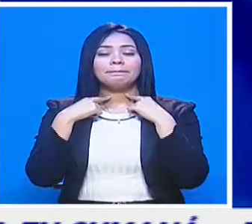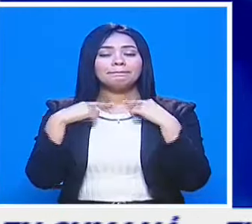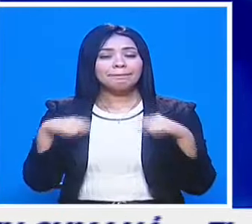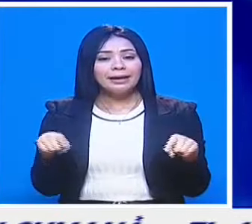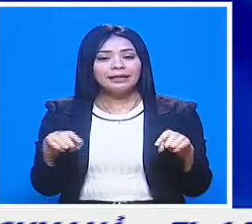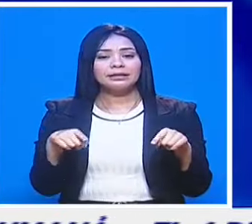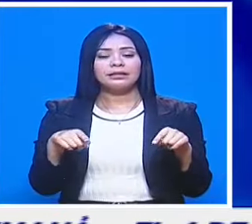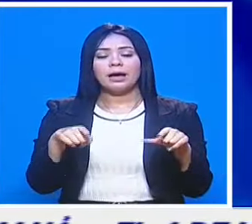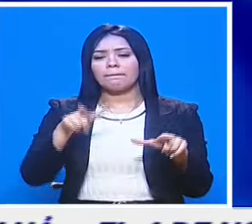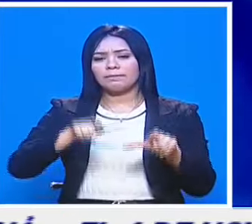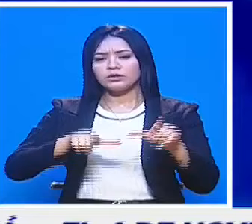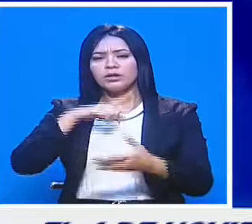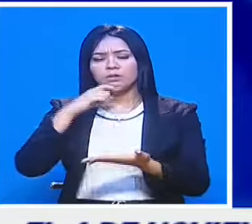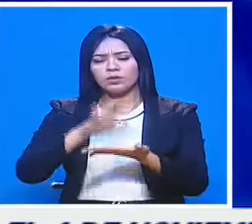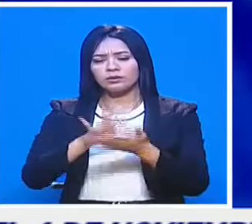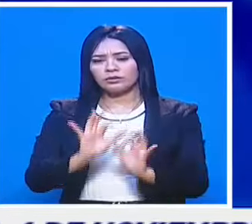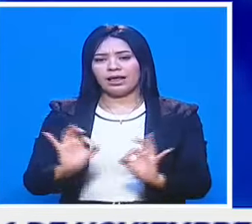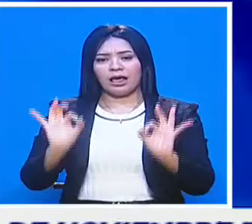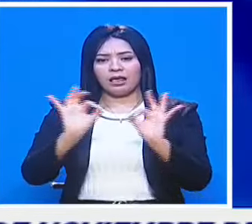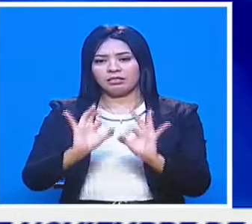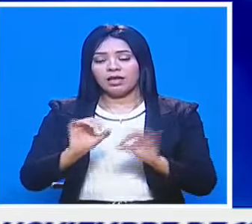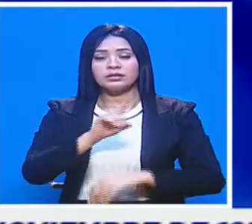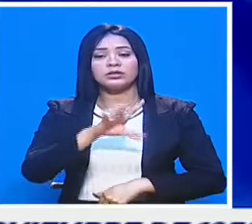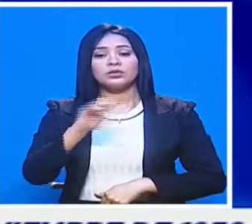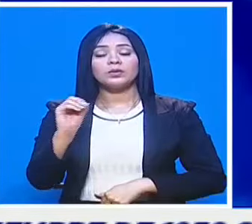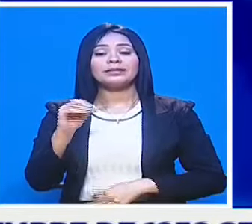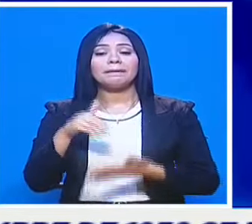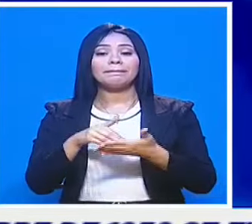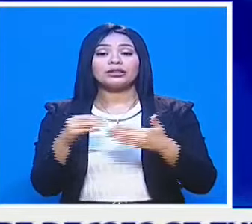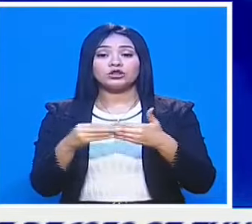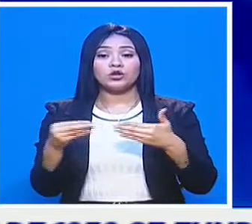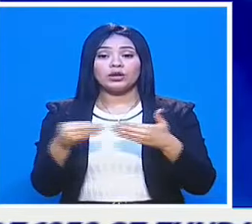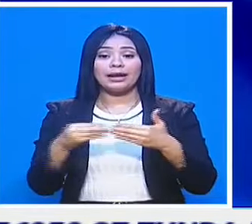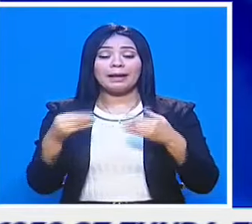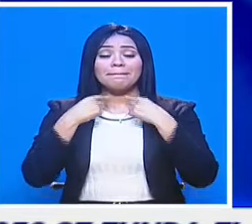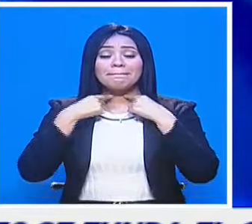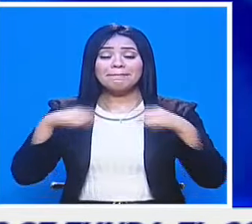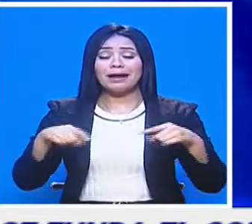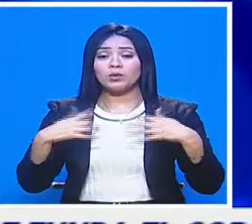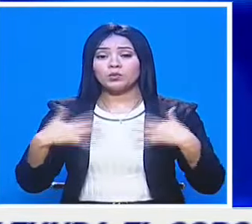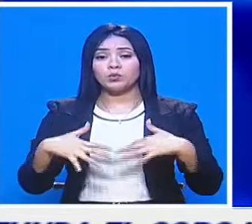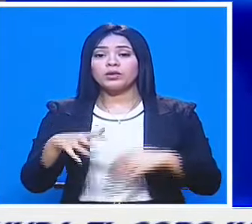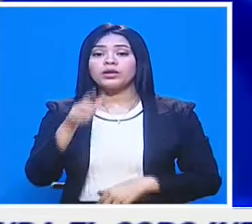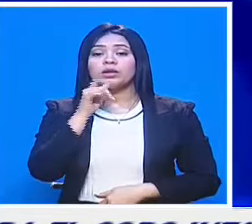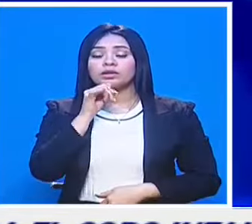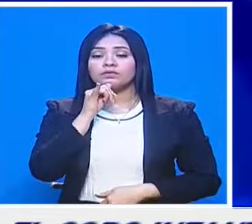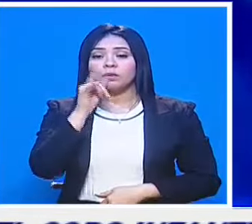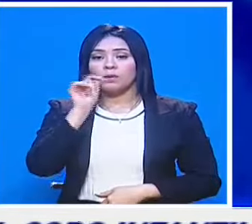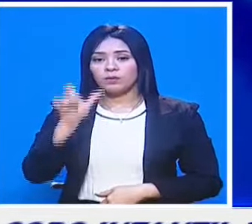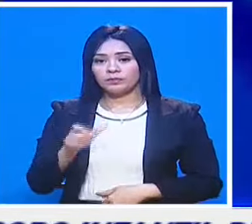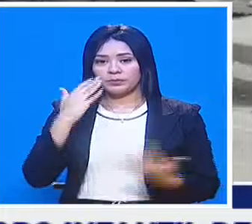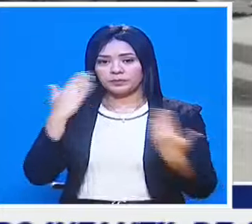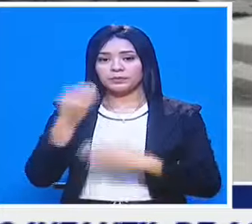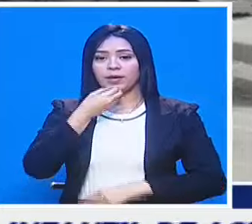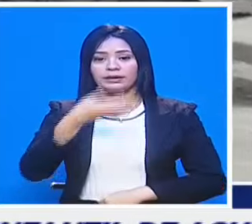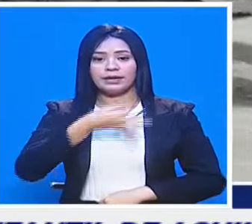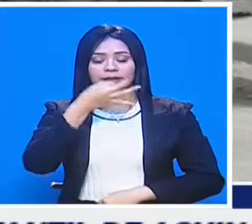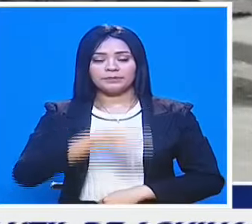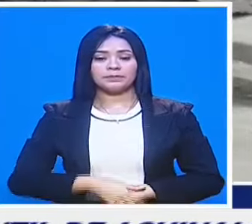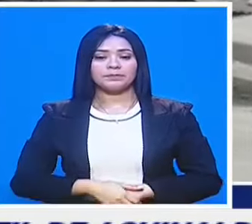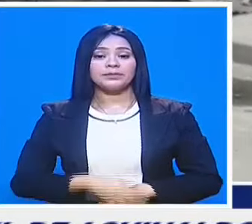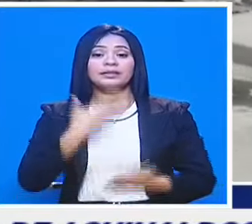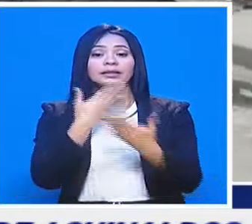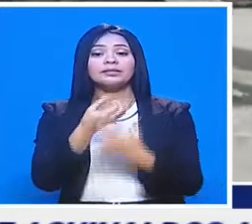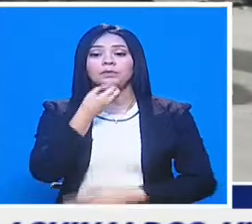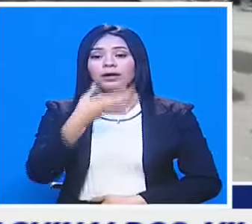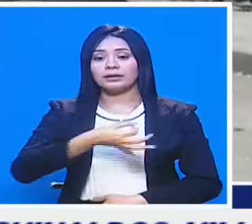ya calculadas en menos de $150,000. William Sánchez con los detalles. Buenas tardes, William. Sí, gracias, buenas tardes. A esta